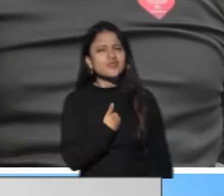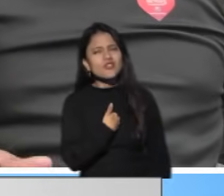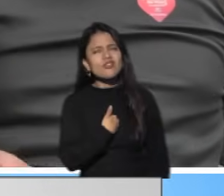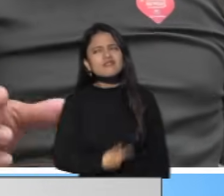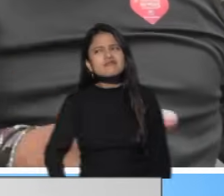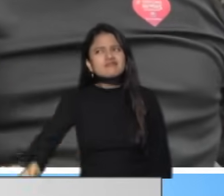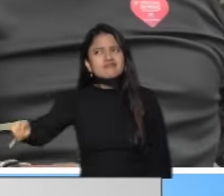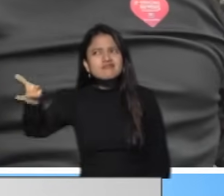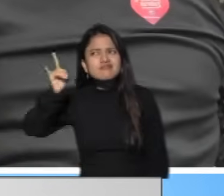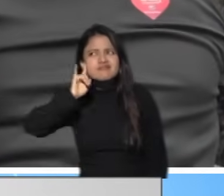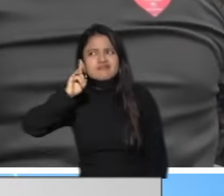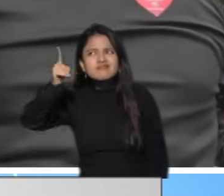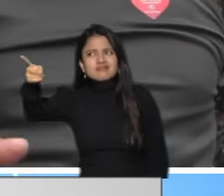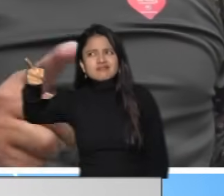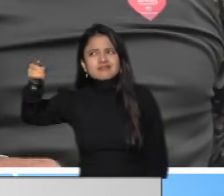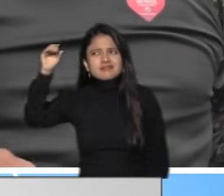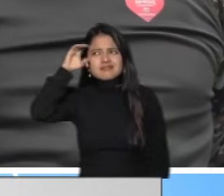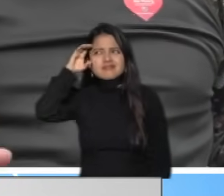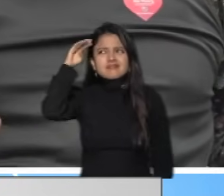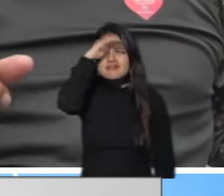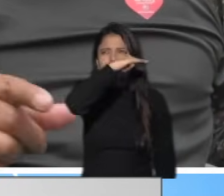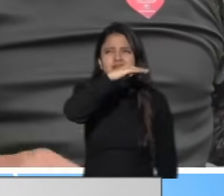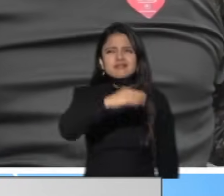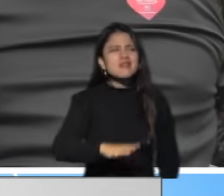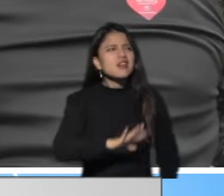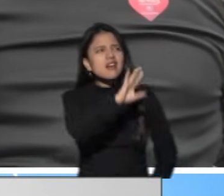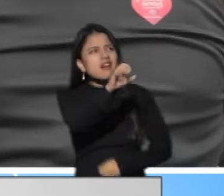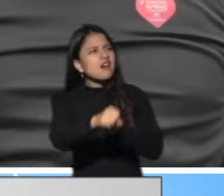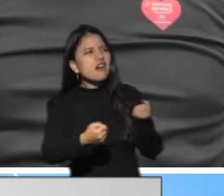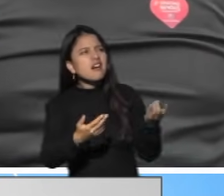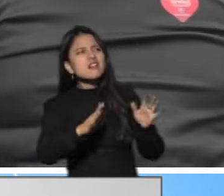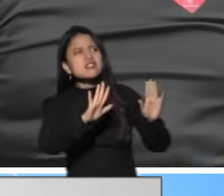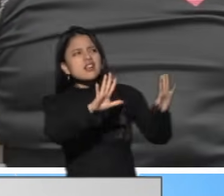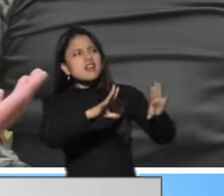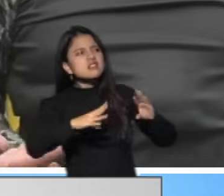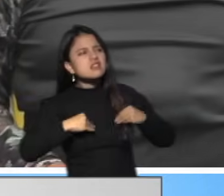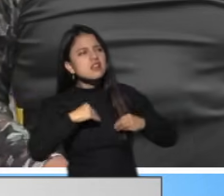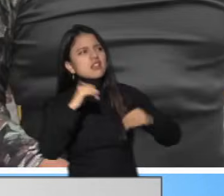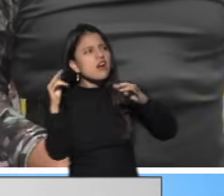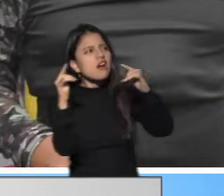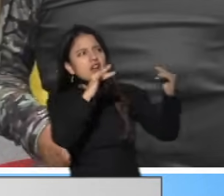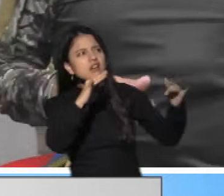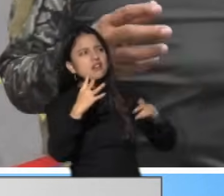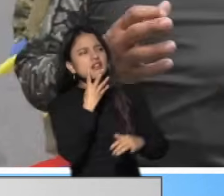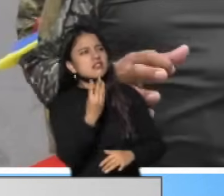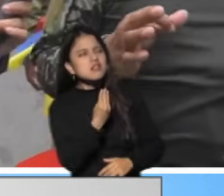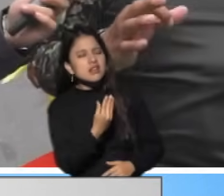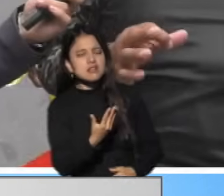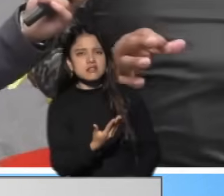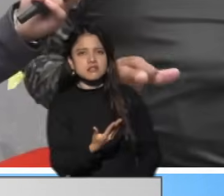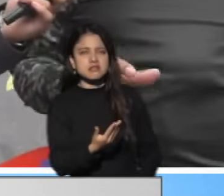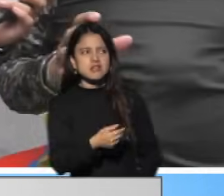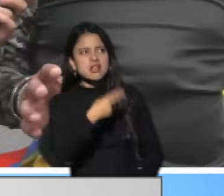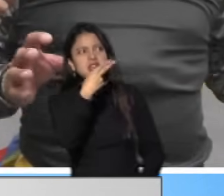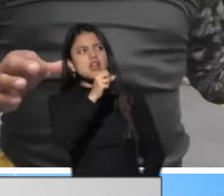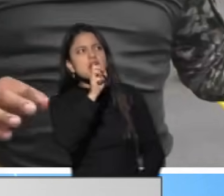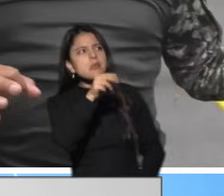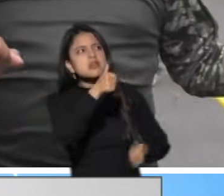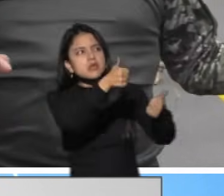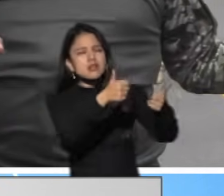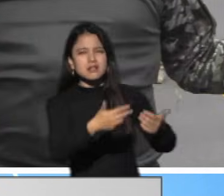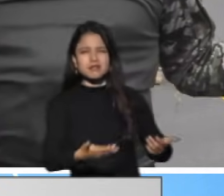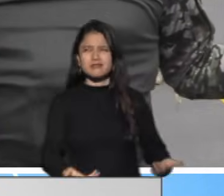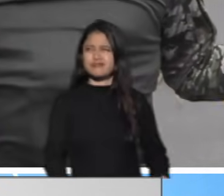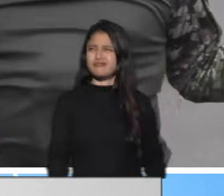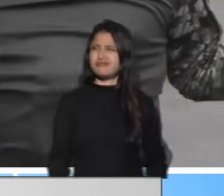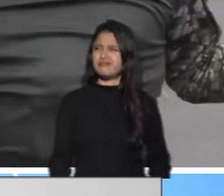señor presidente, que no condena las atrocidades de Hamas en Israel. ¿Quiénes son ustedes? ¿Cuál es el gremio que usted representa? El gremio que yo represento